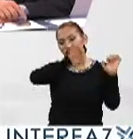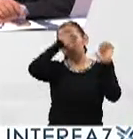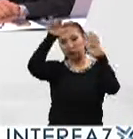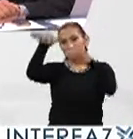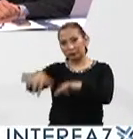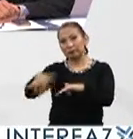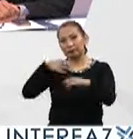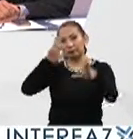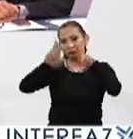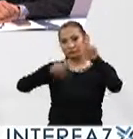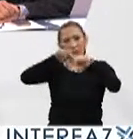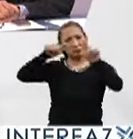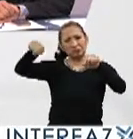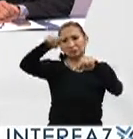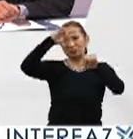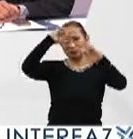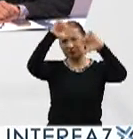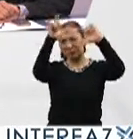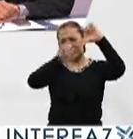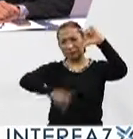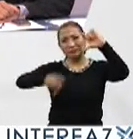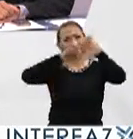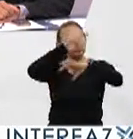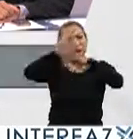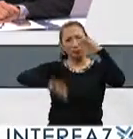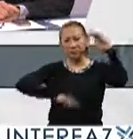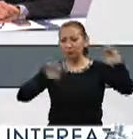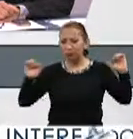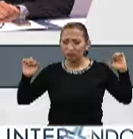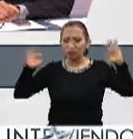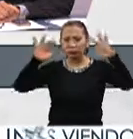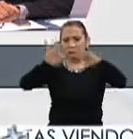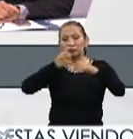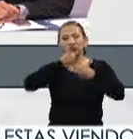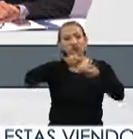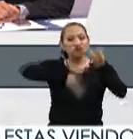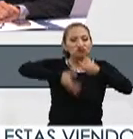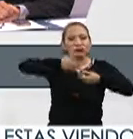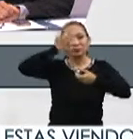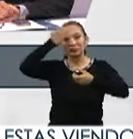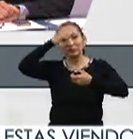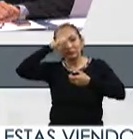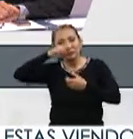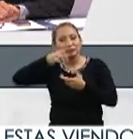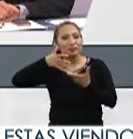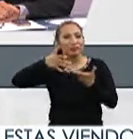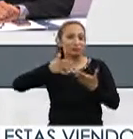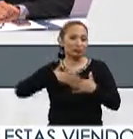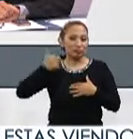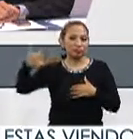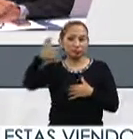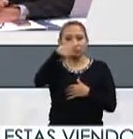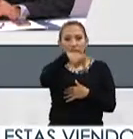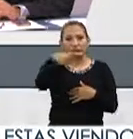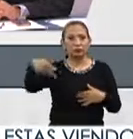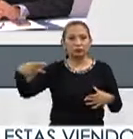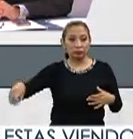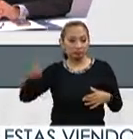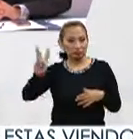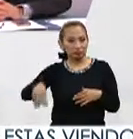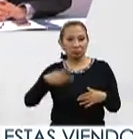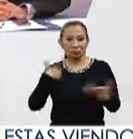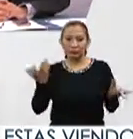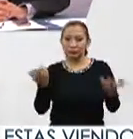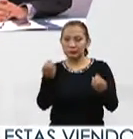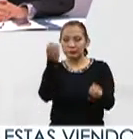estuvimos normalistas de todo México, de toda la República, compartiendo las experiencias que cada quien tuvimos, y la verdad es